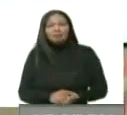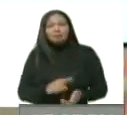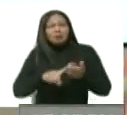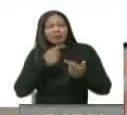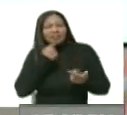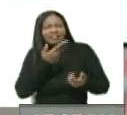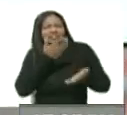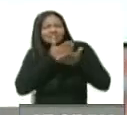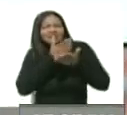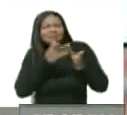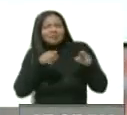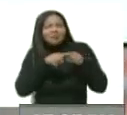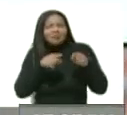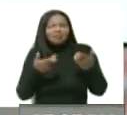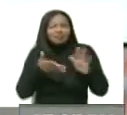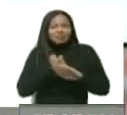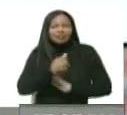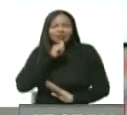Soy yo.